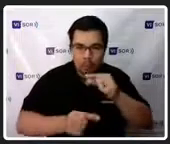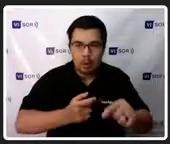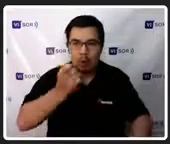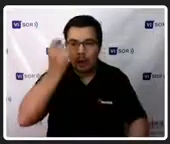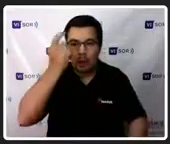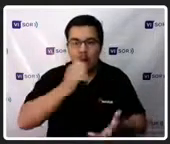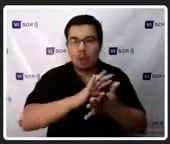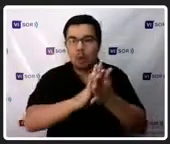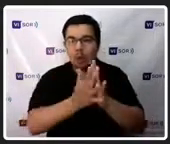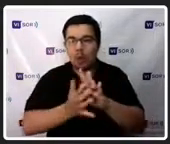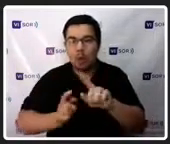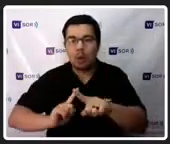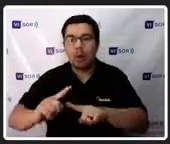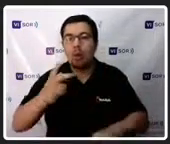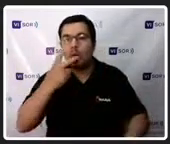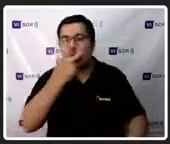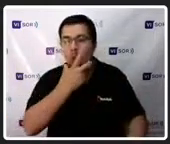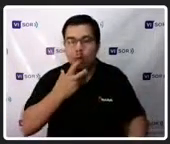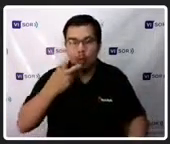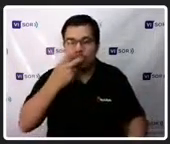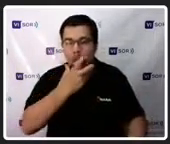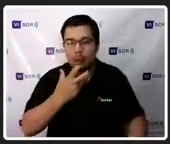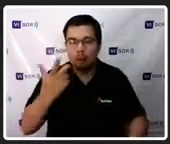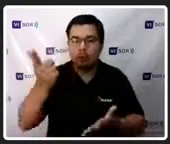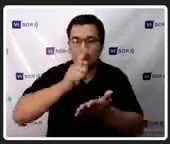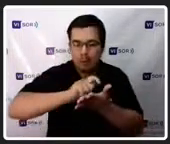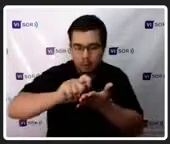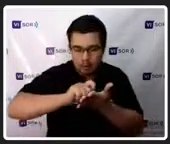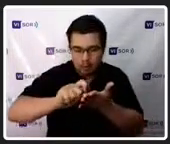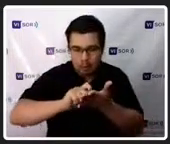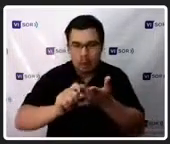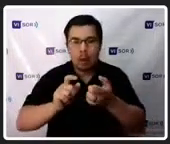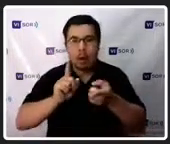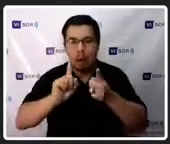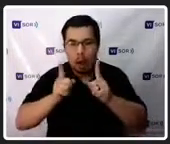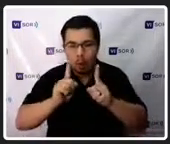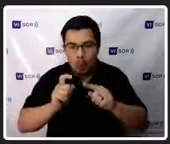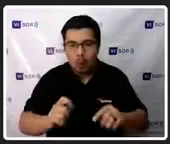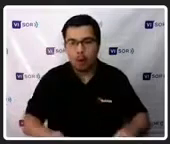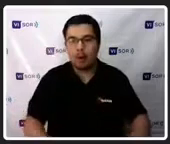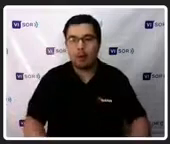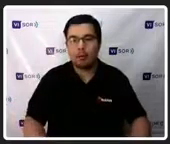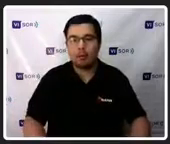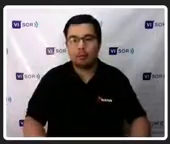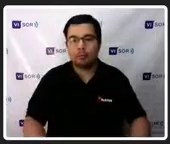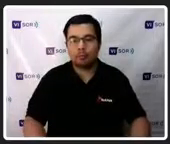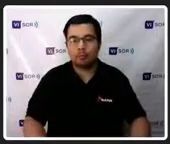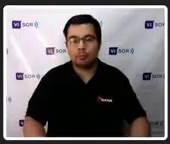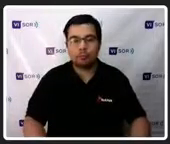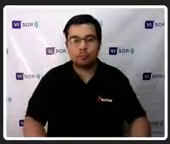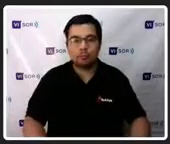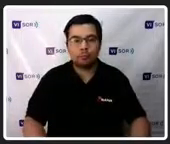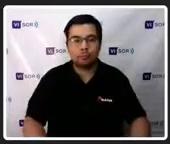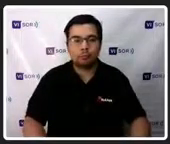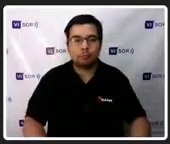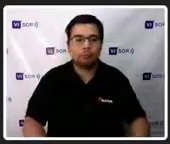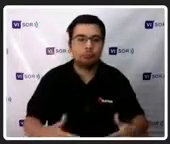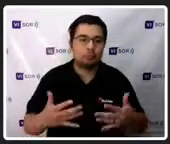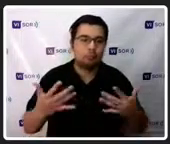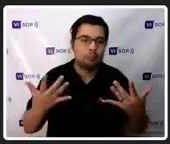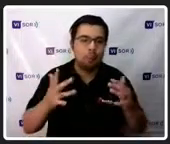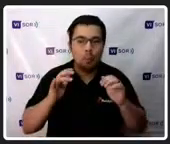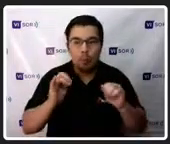cierto?, a resolver las pruebas, a resolver, ¿no es cierto?, a poder ¿no es cierto?, escuchar